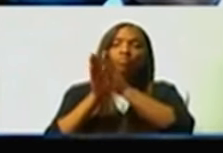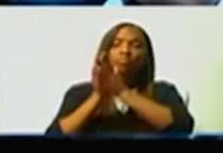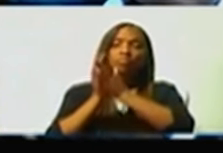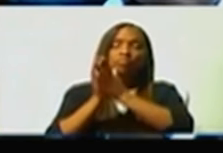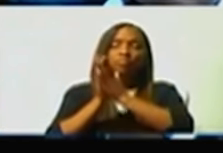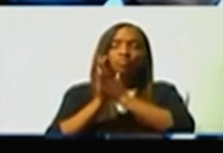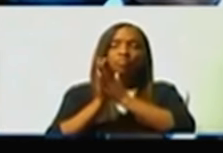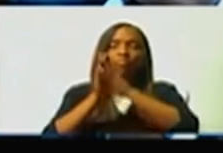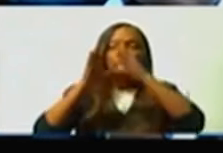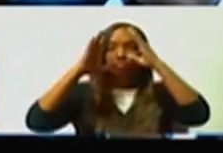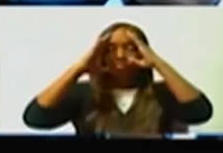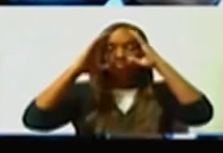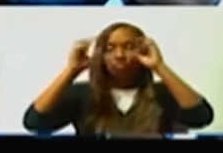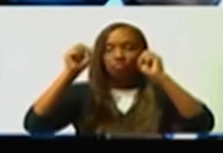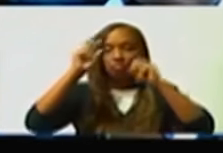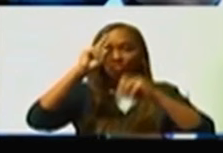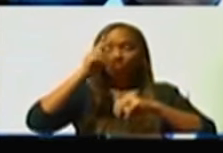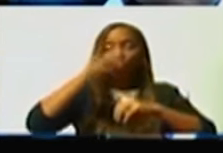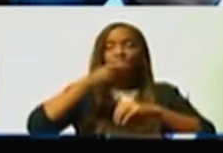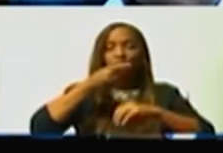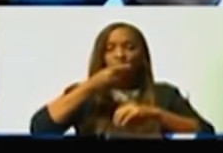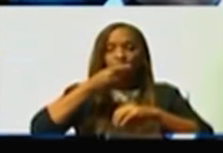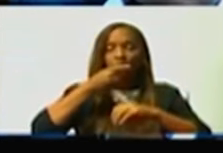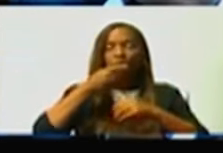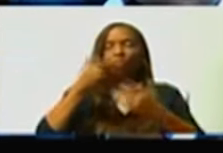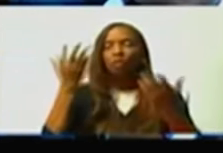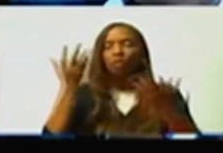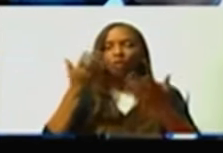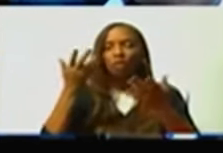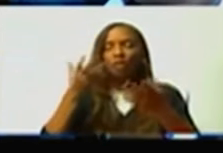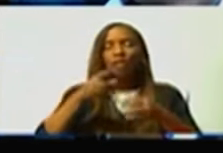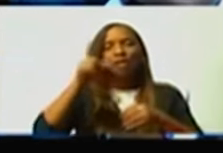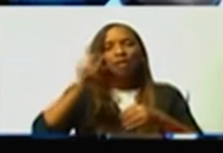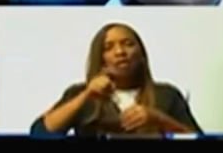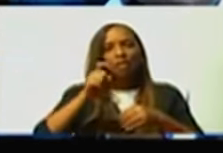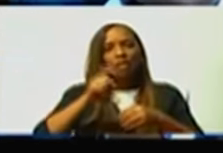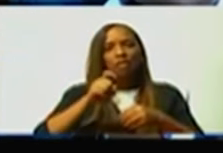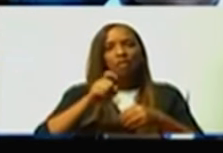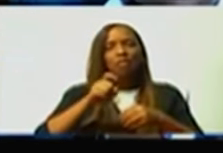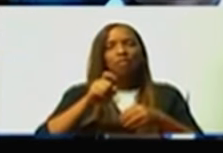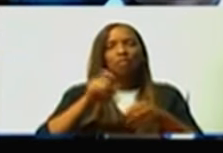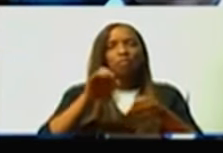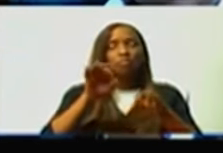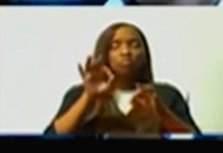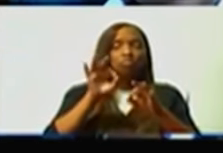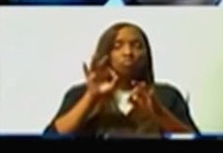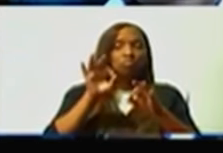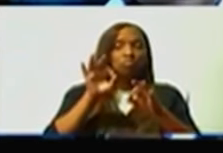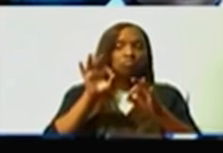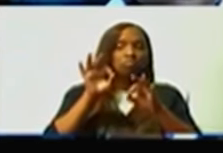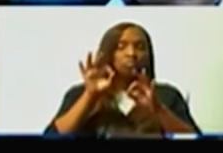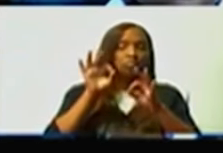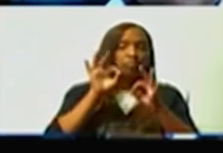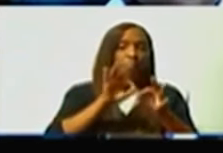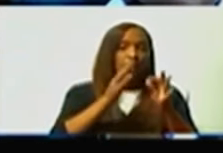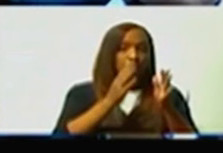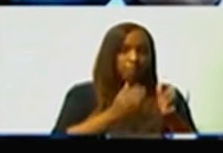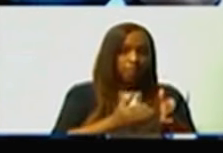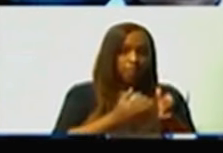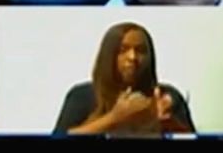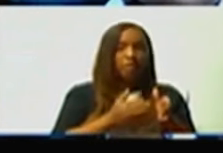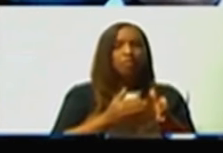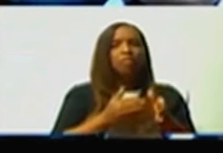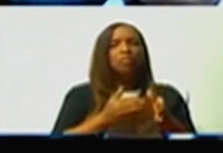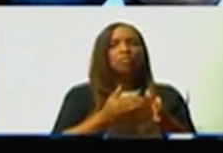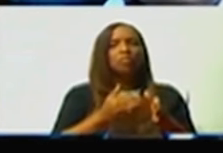y todos los funcionarios que tienen que ver con el sector agropecuario que vayan a auxilio de los productores agrícolas del Valle de San